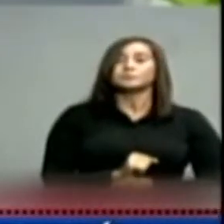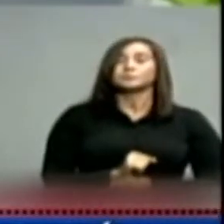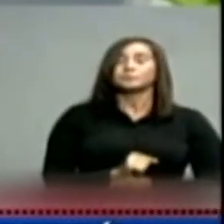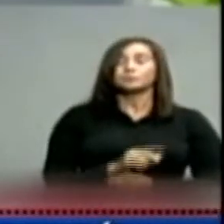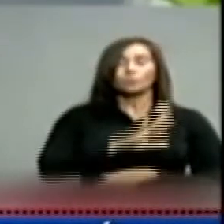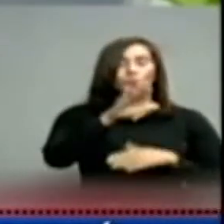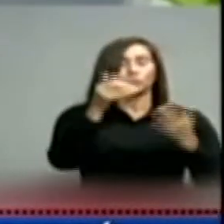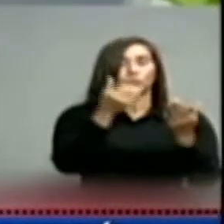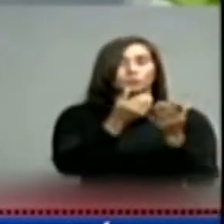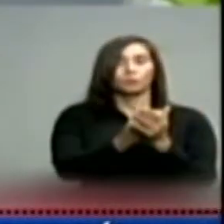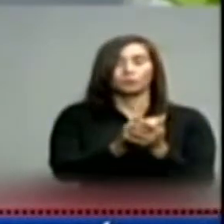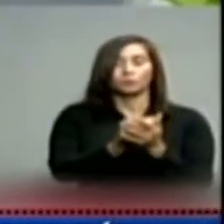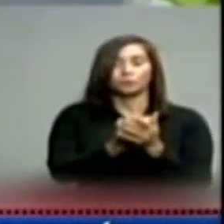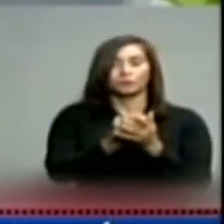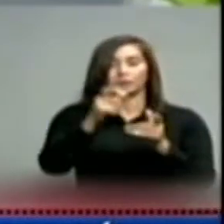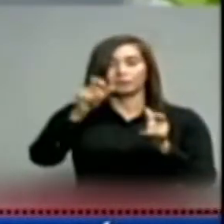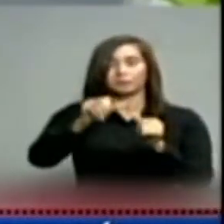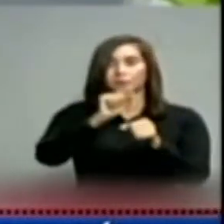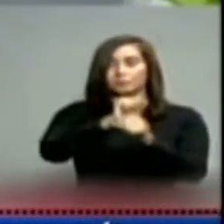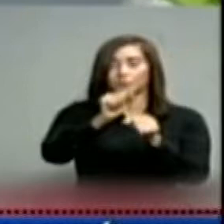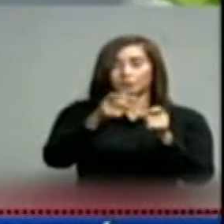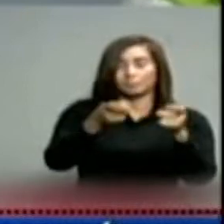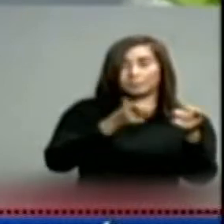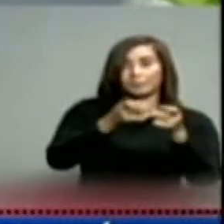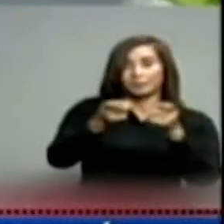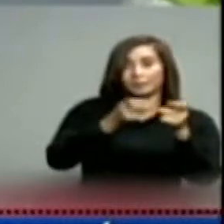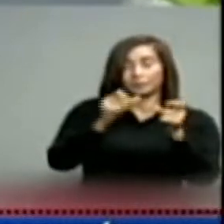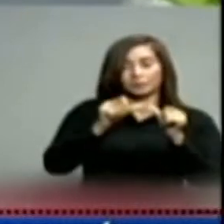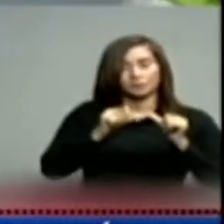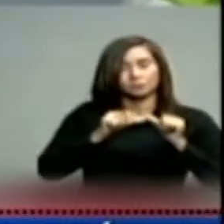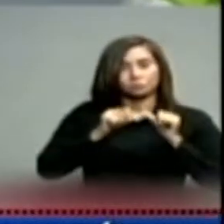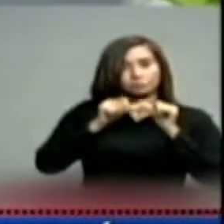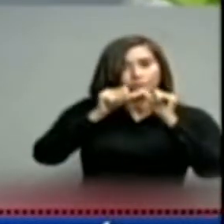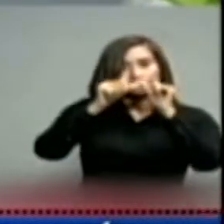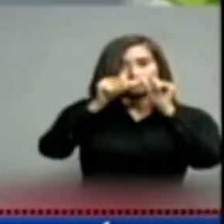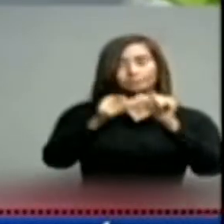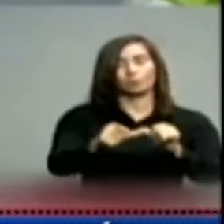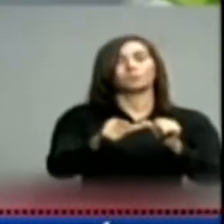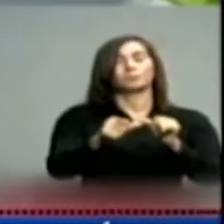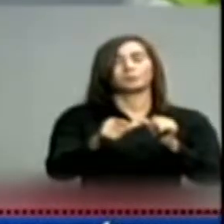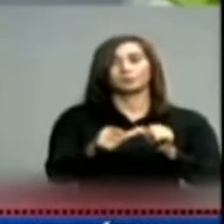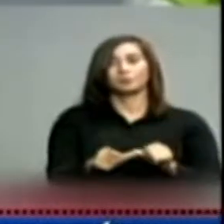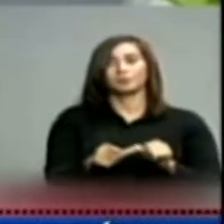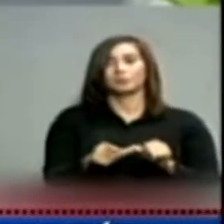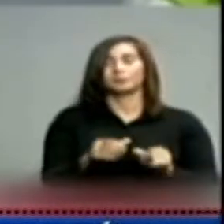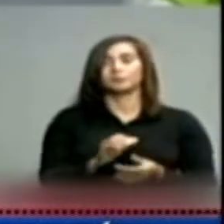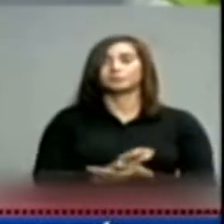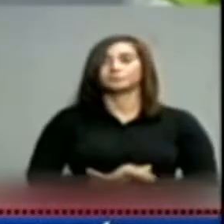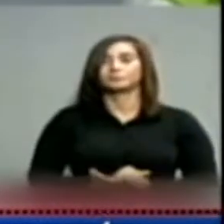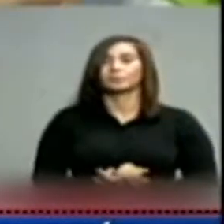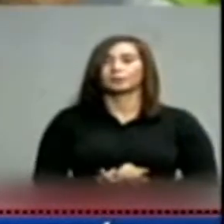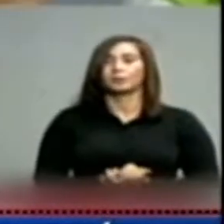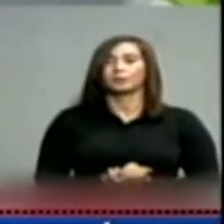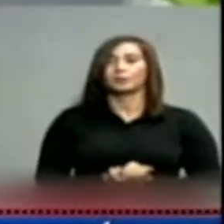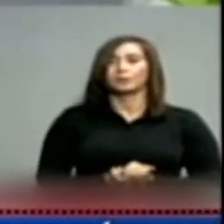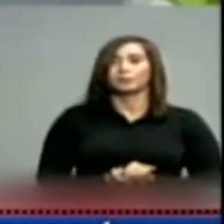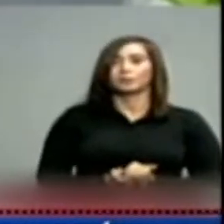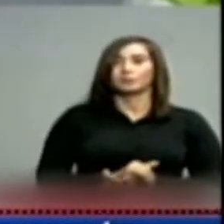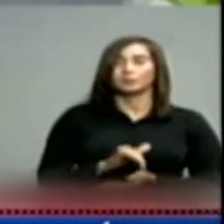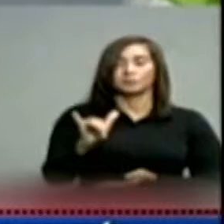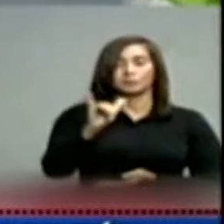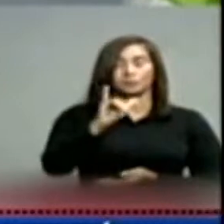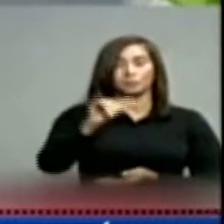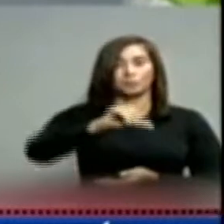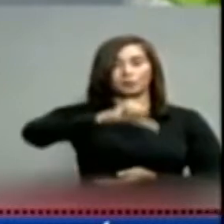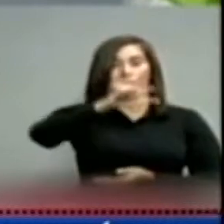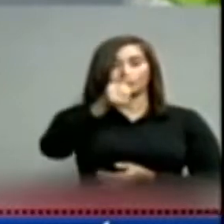contener los casos hay que seguir operando exactamente como se hizo en San